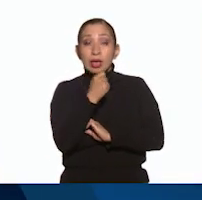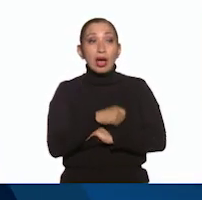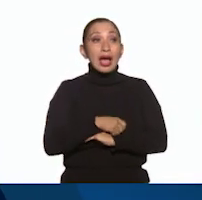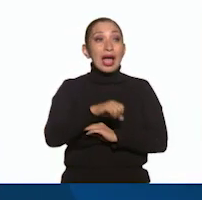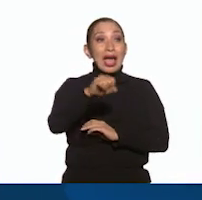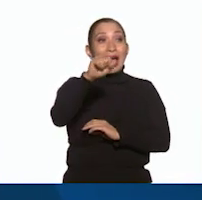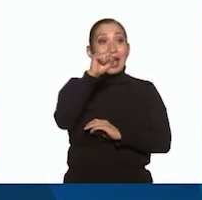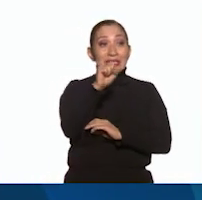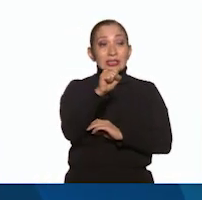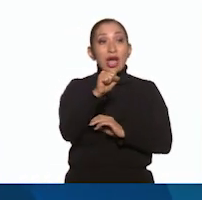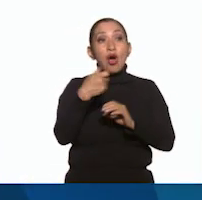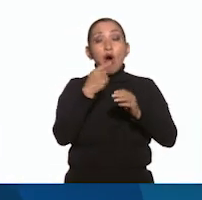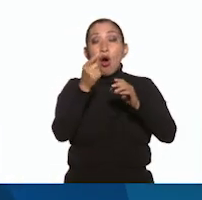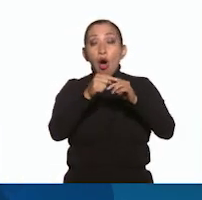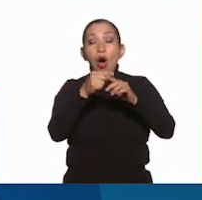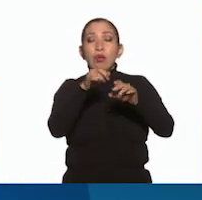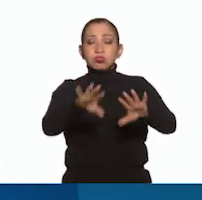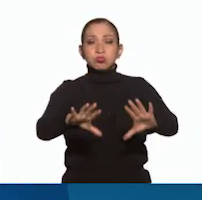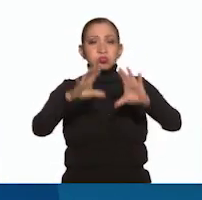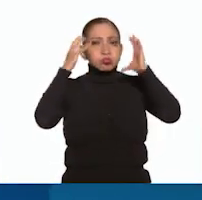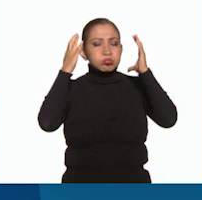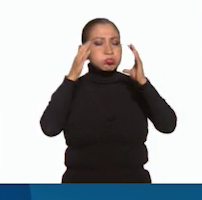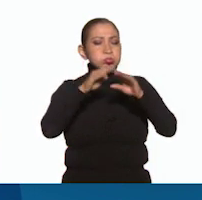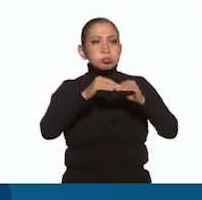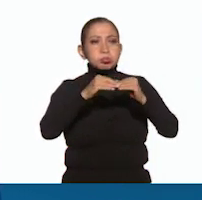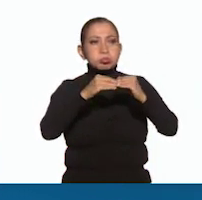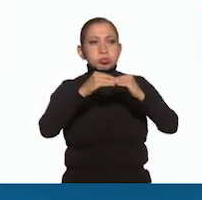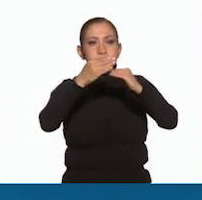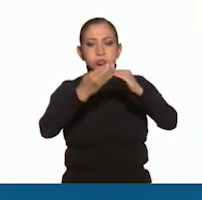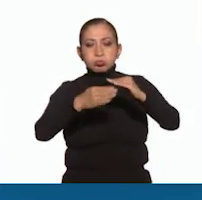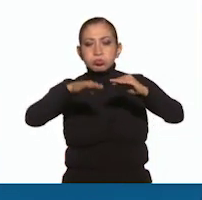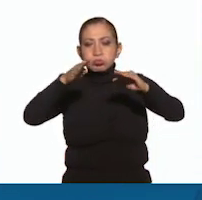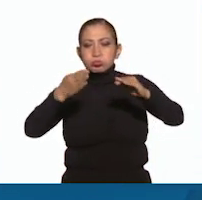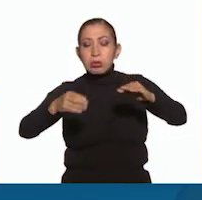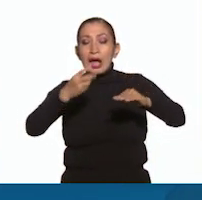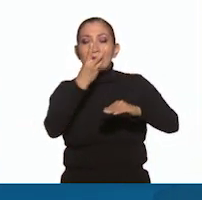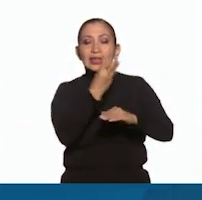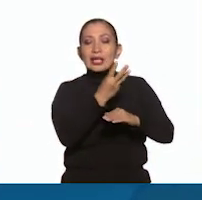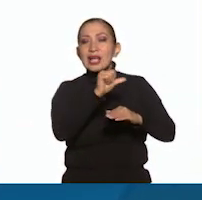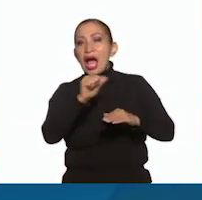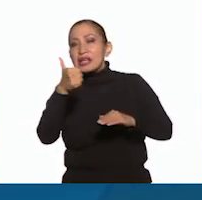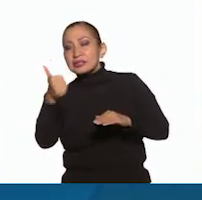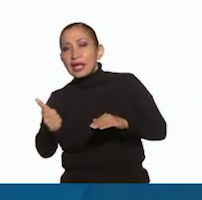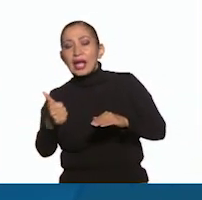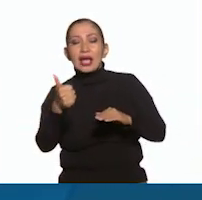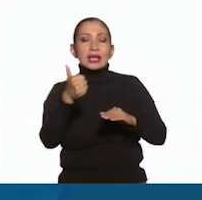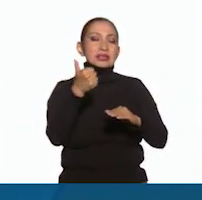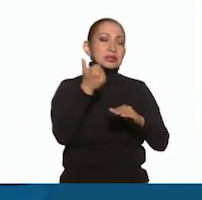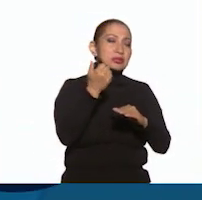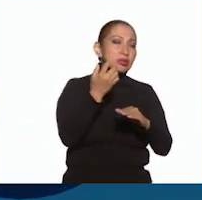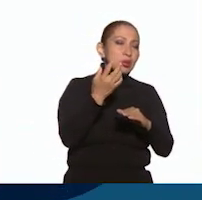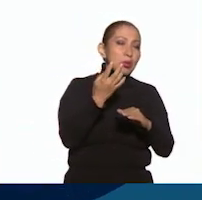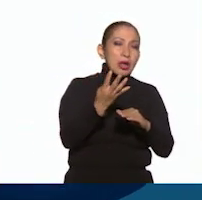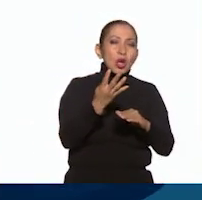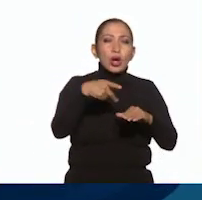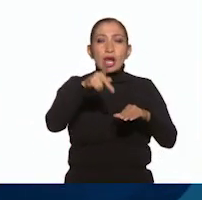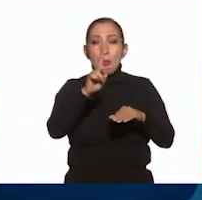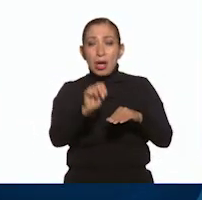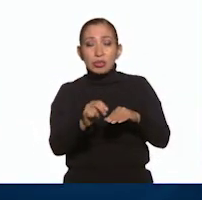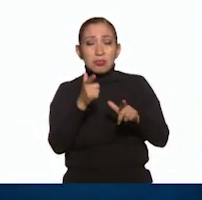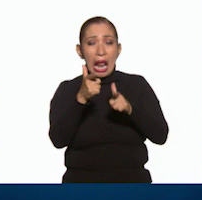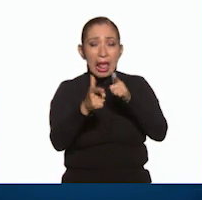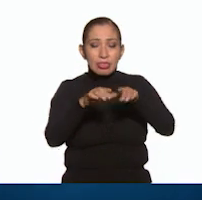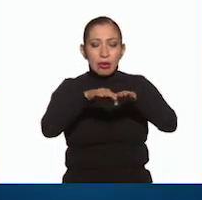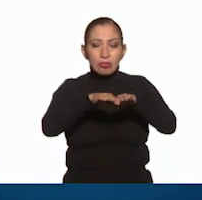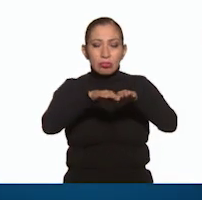S o secundarias corren a una velocidad de 3 a 6.4 kilómetros por segundo. Son más lentas. De